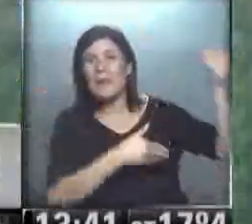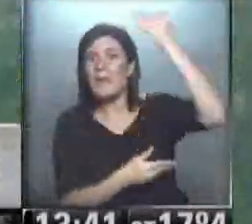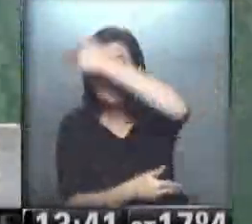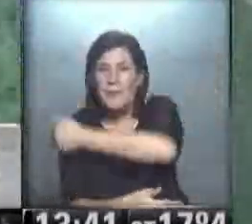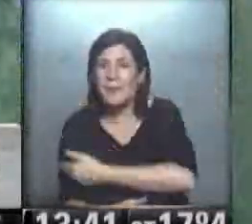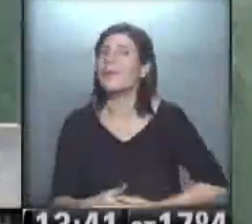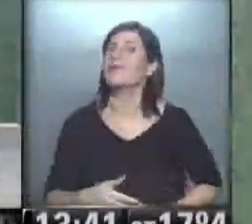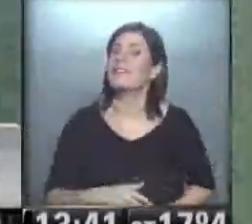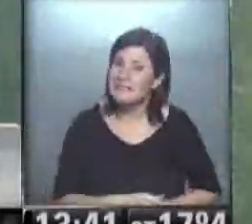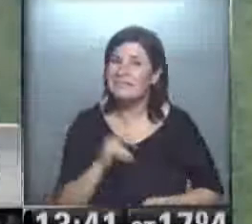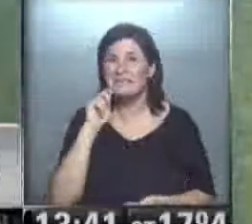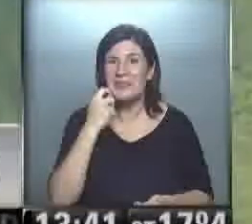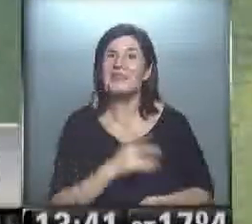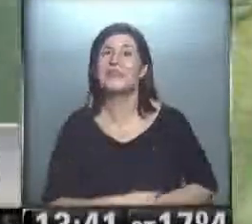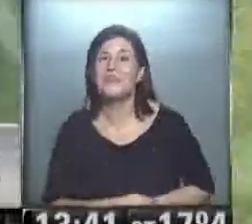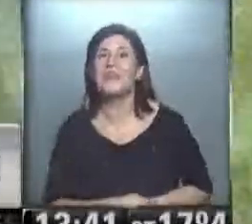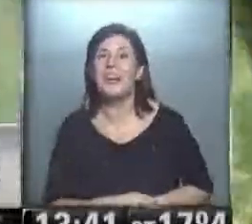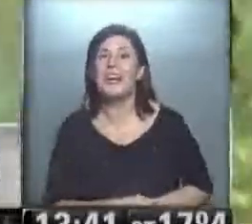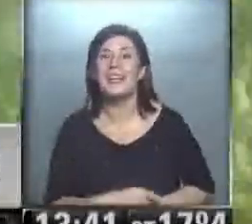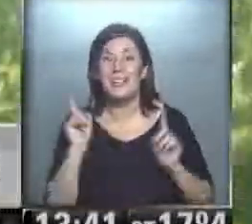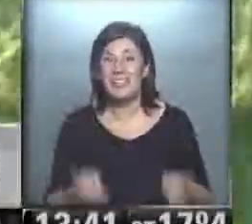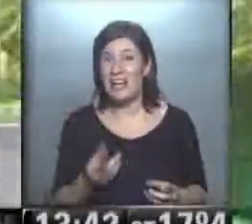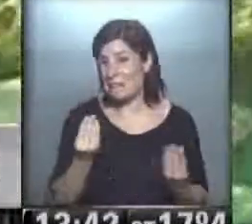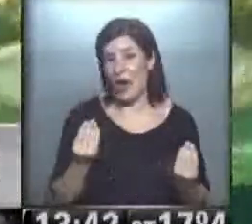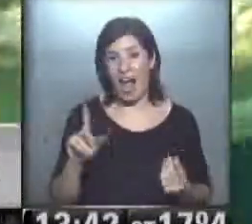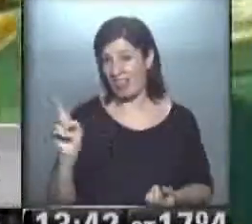tuyo. Claro. Está buenísimo. Y lo mejor es que no te mojás.